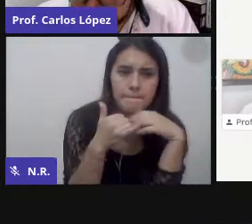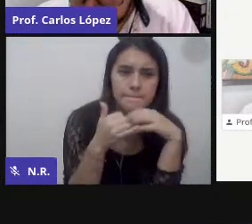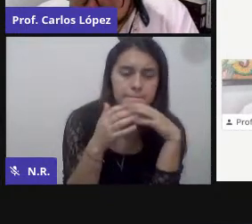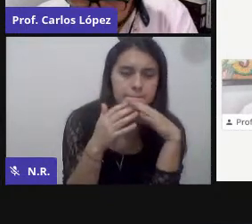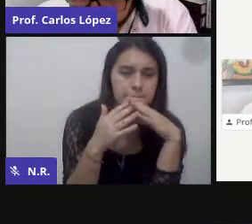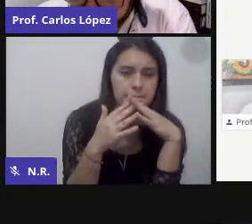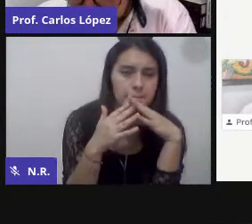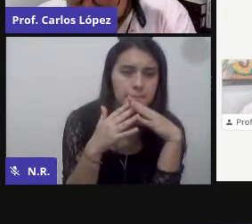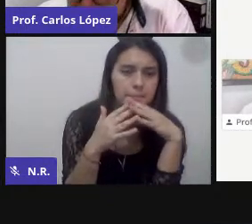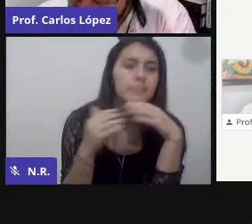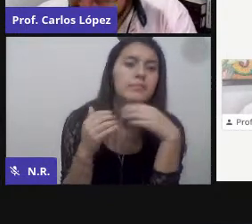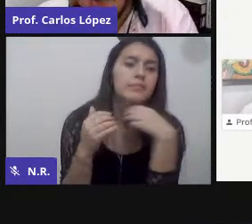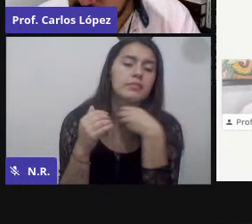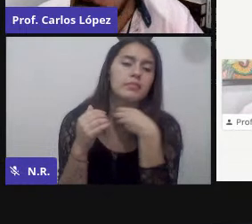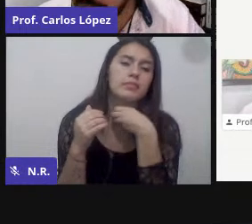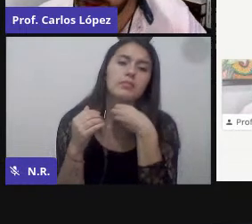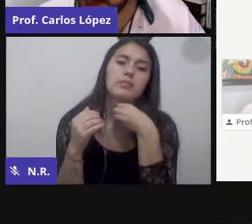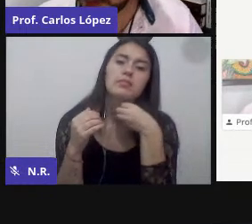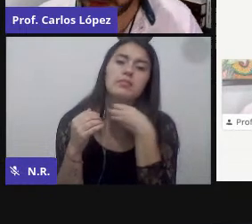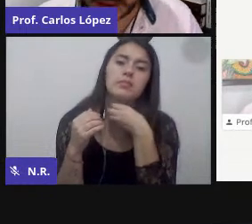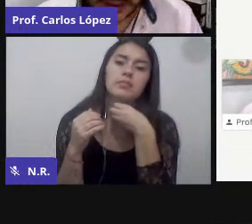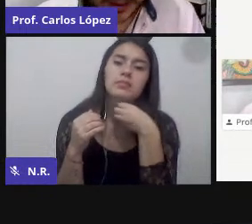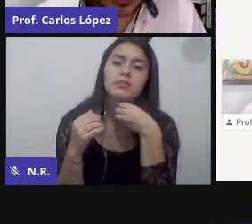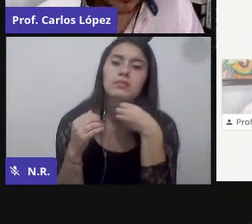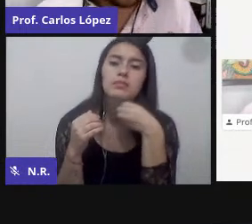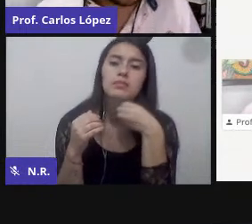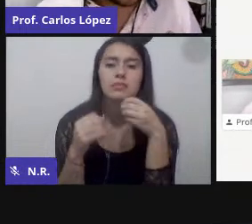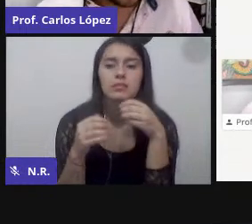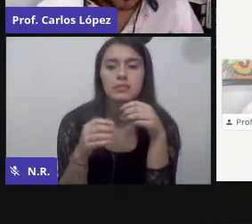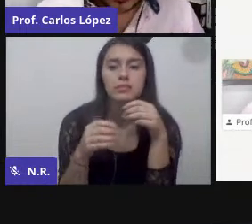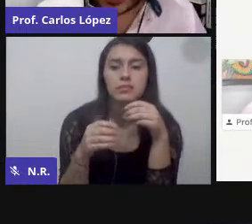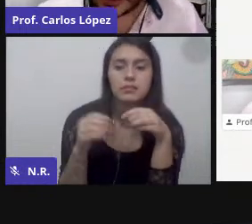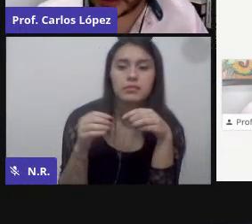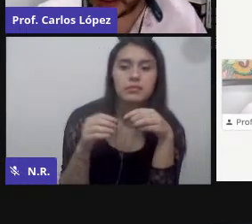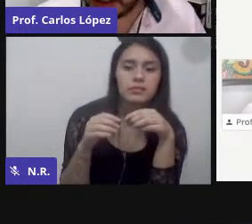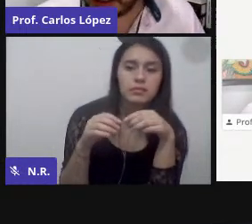Control V, a ver si lo logramos. Sí,